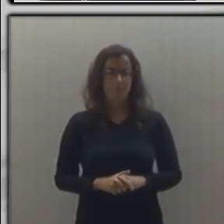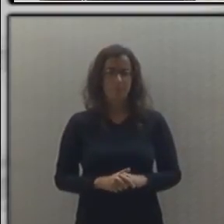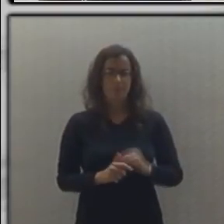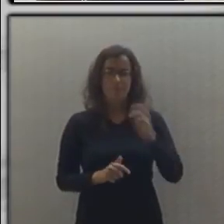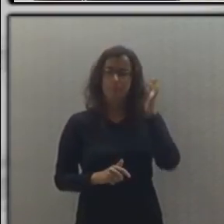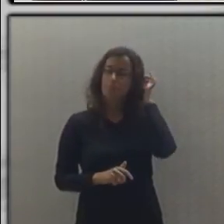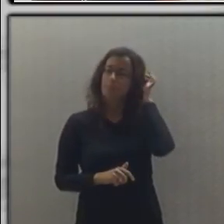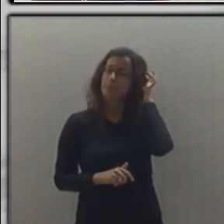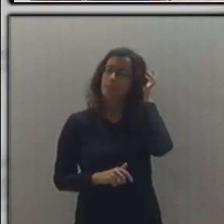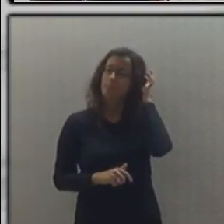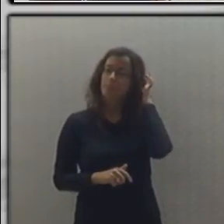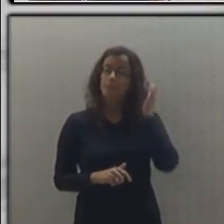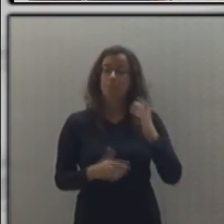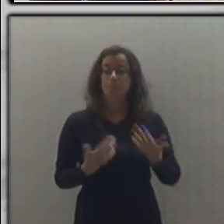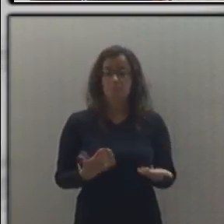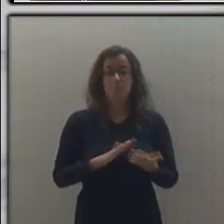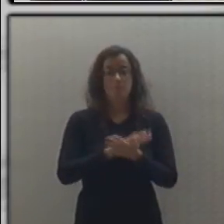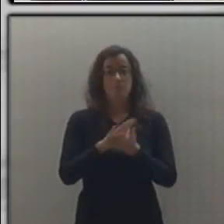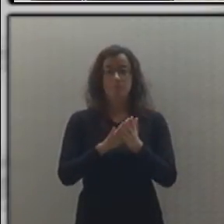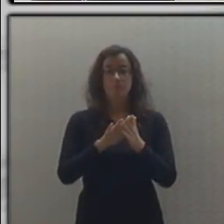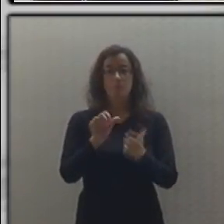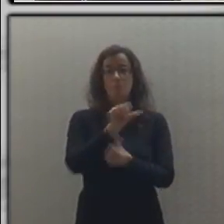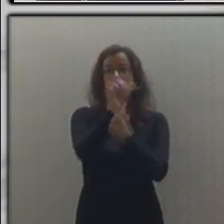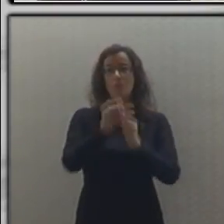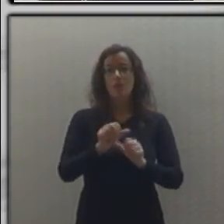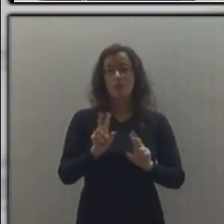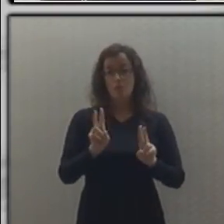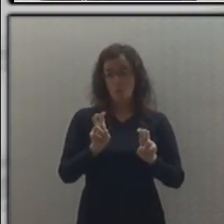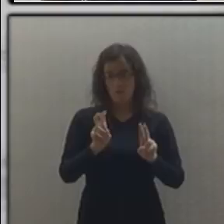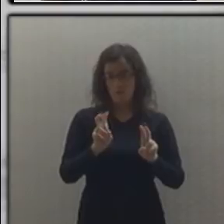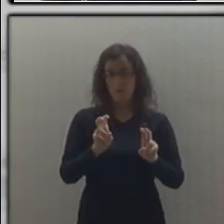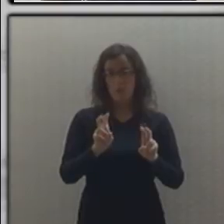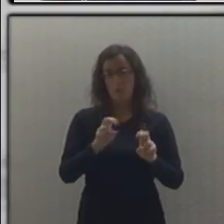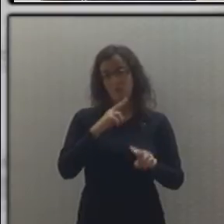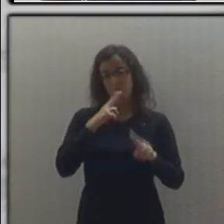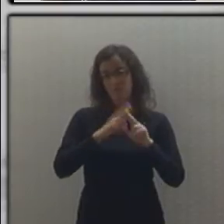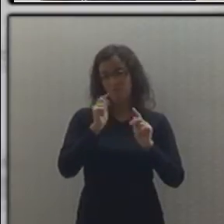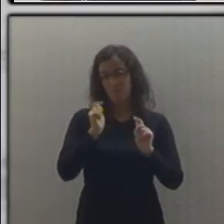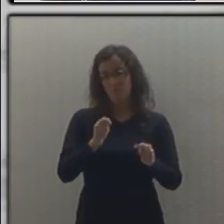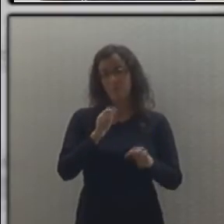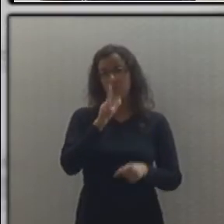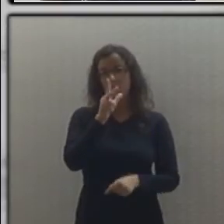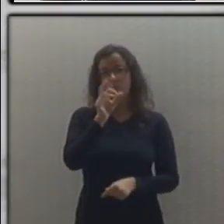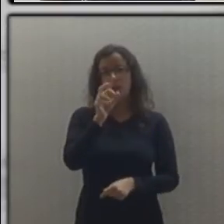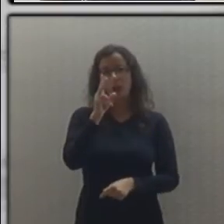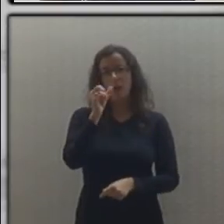Por lo tanto, hablando del nuevo modelo ya, el que se viene denominando housing,